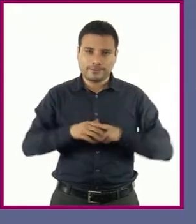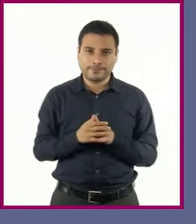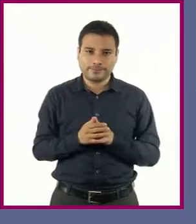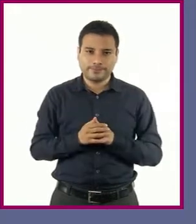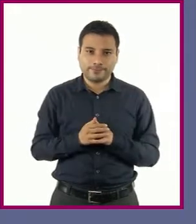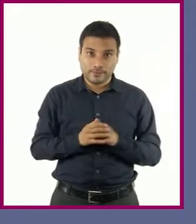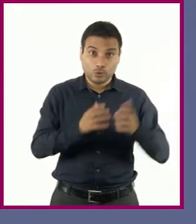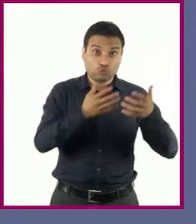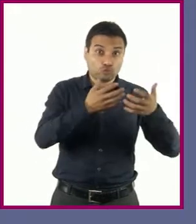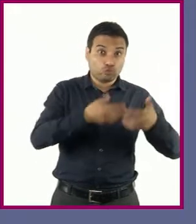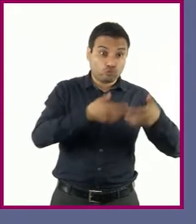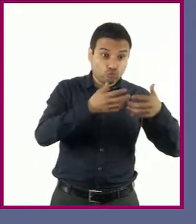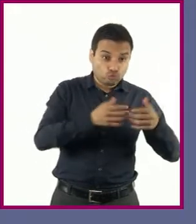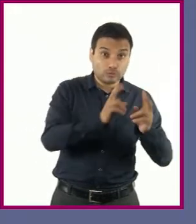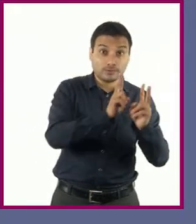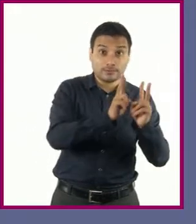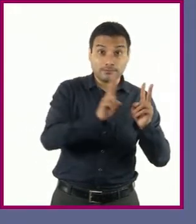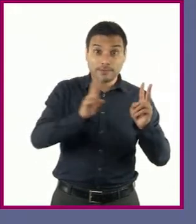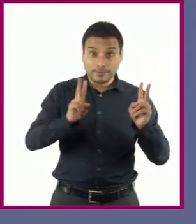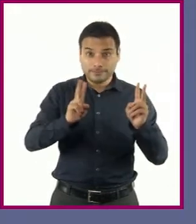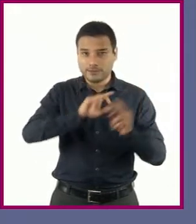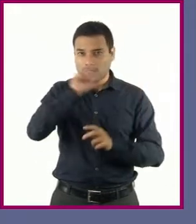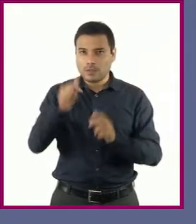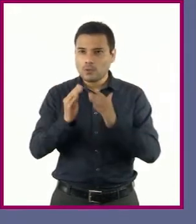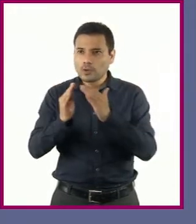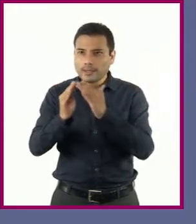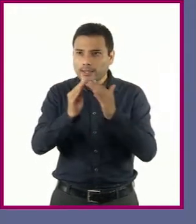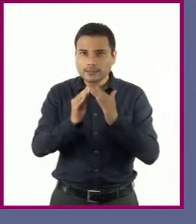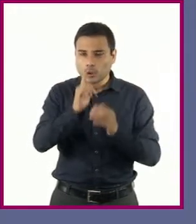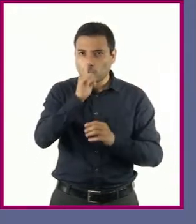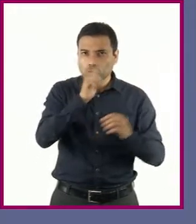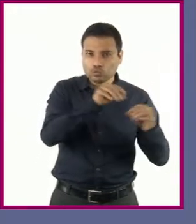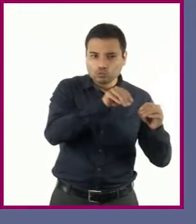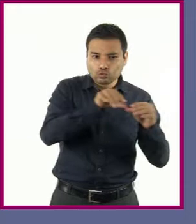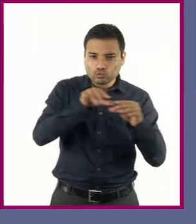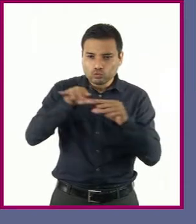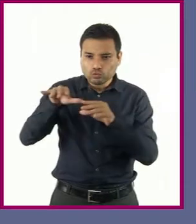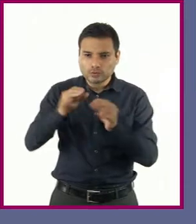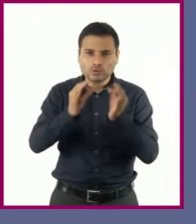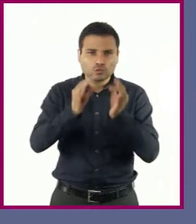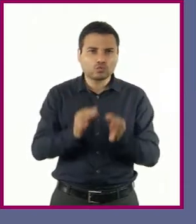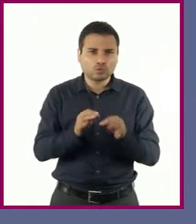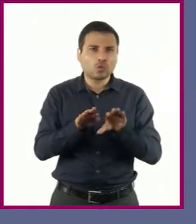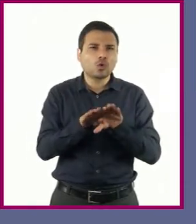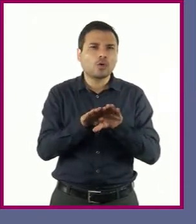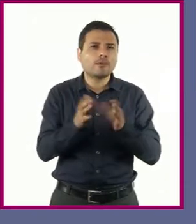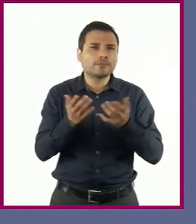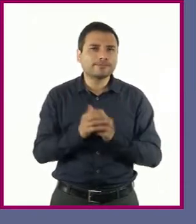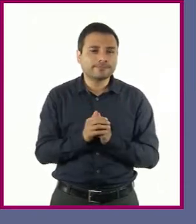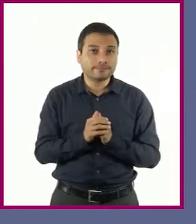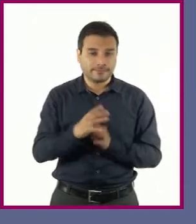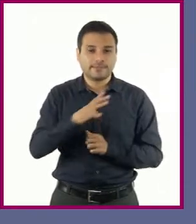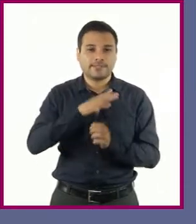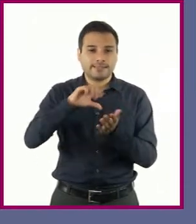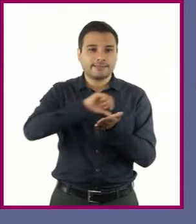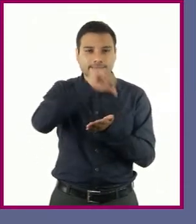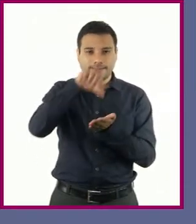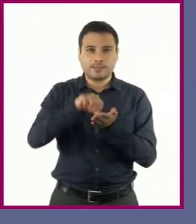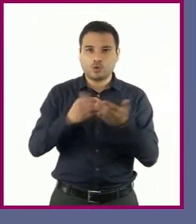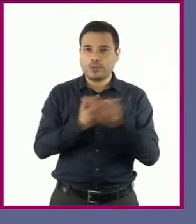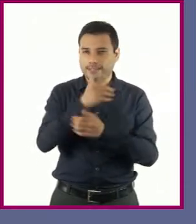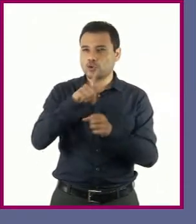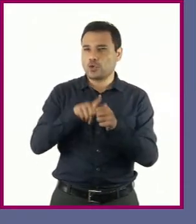transmisión, distribución y consumo de electricidad se lleve a cabo de manera continua, confiable y eficiente, el Centro Nacional de Control de